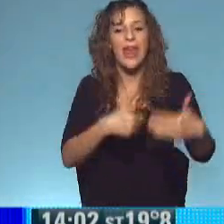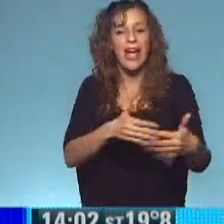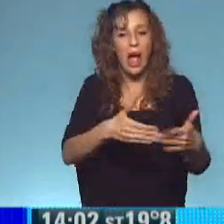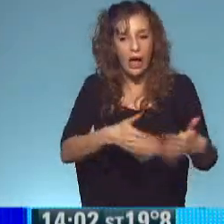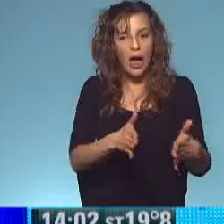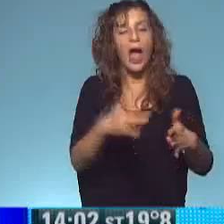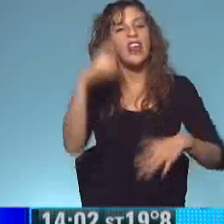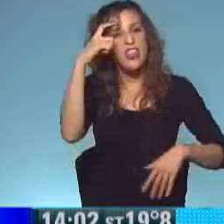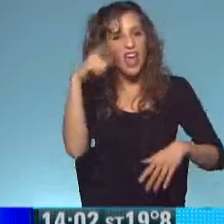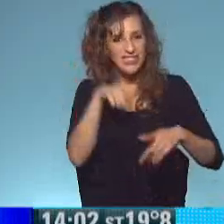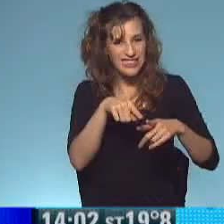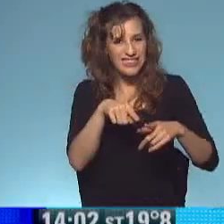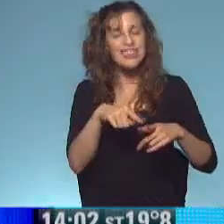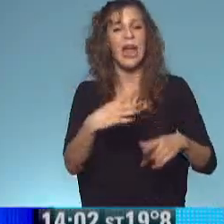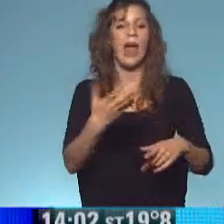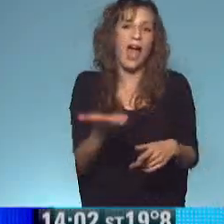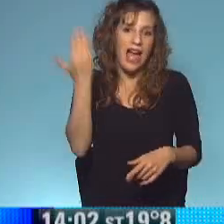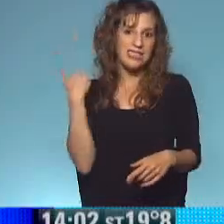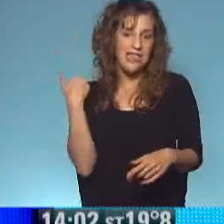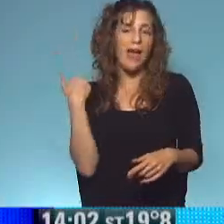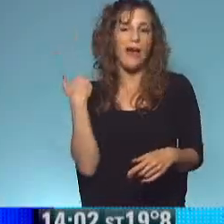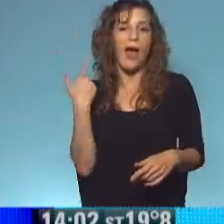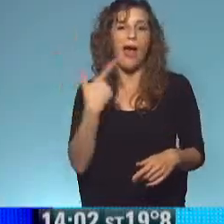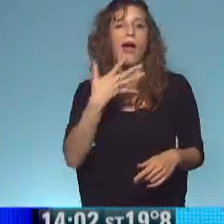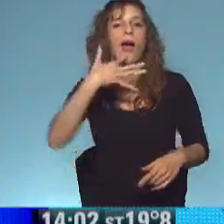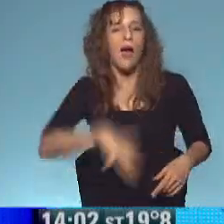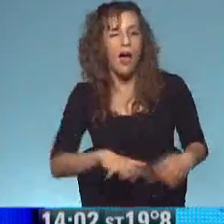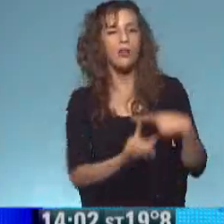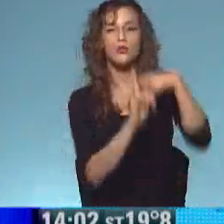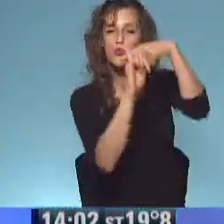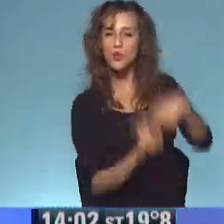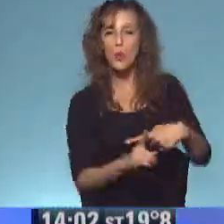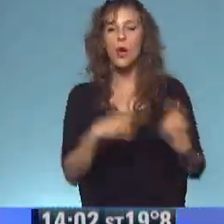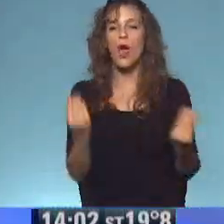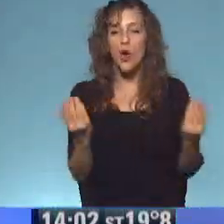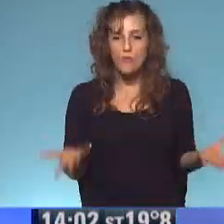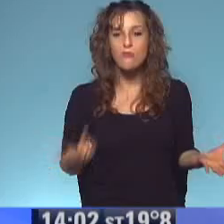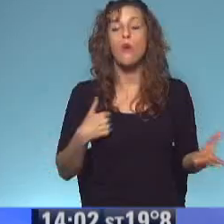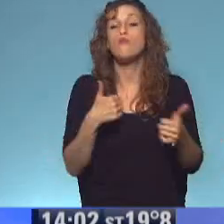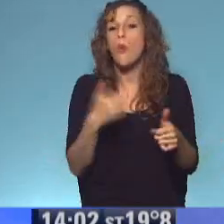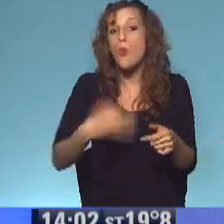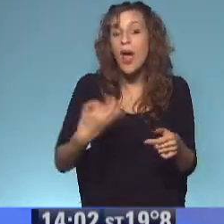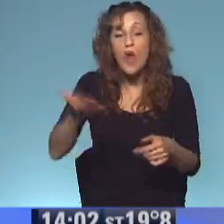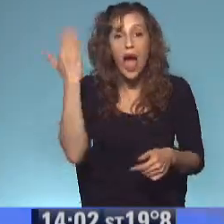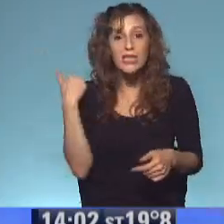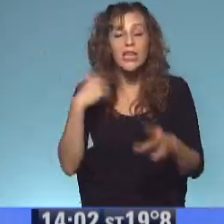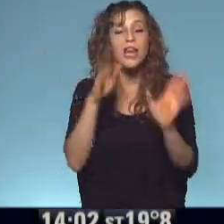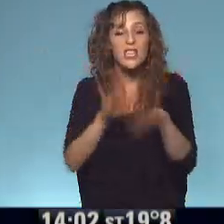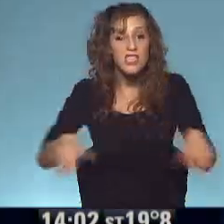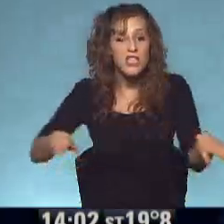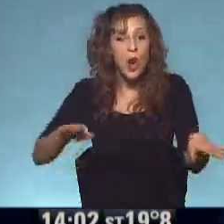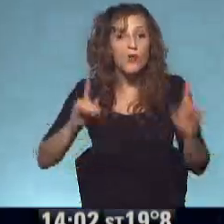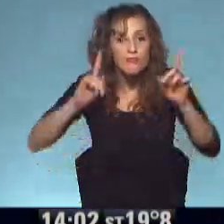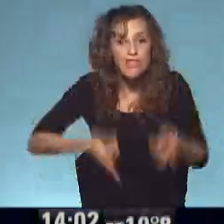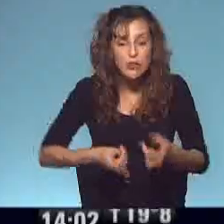muy bueno, para aprender a sumar, ¿no? Sí, muy hasta bien. Hasta 10. Y muy bien, que hubo un montón de chicos que armaron la caja de los 10 mientras estaba